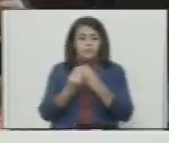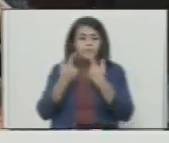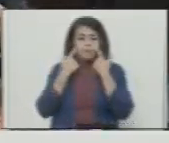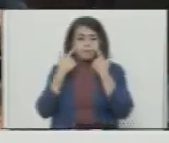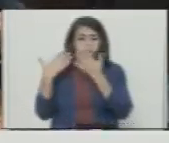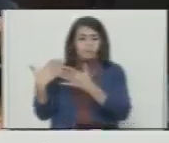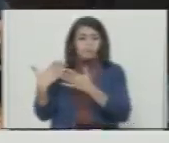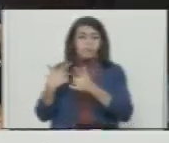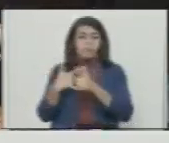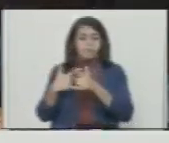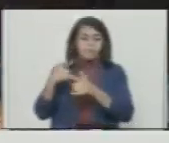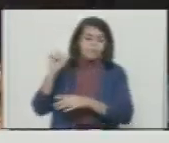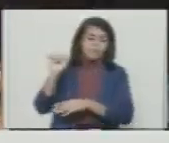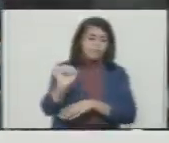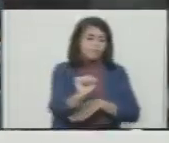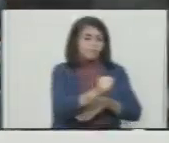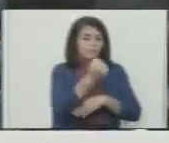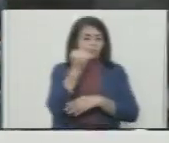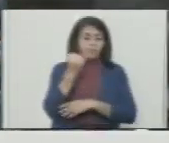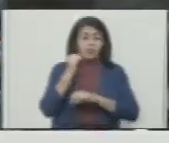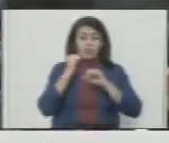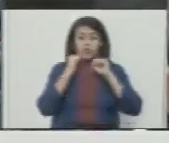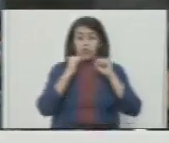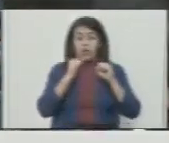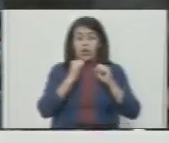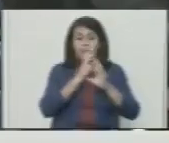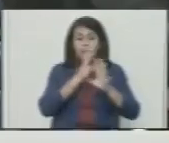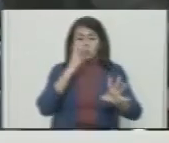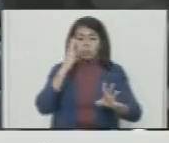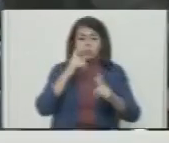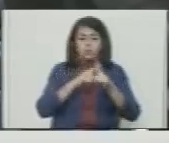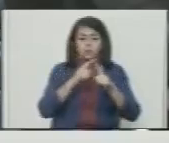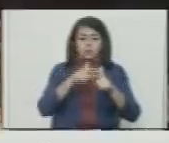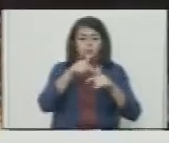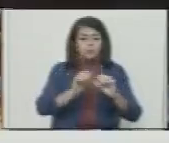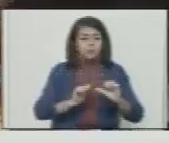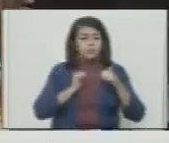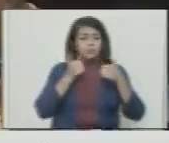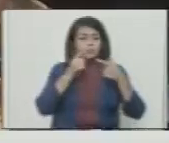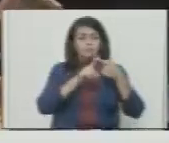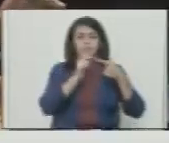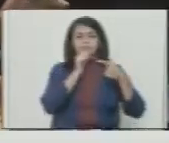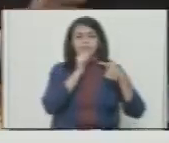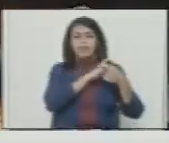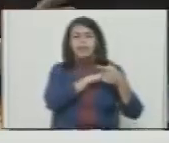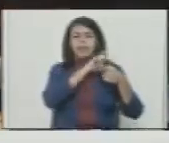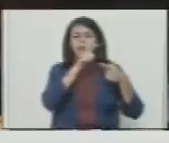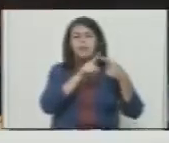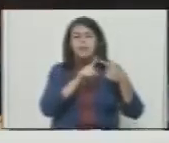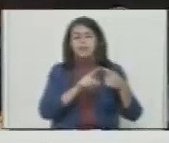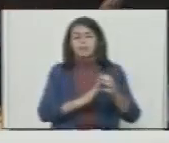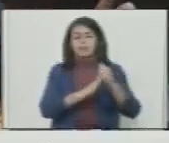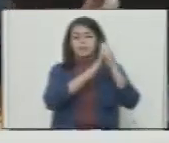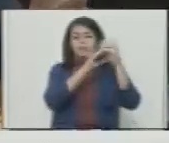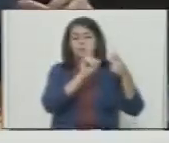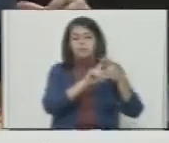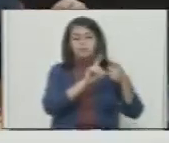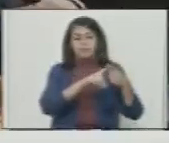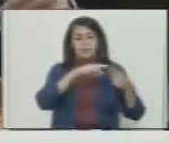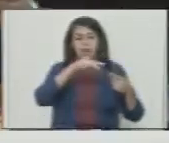Dávila, derrota entonces a las feroces tropas de Boves encabezadas en esa